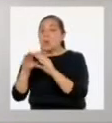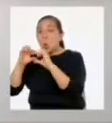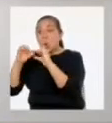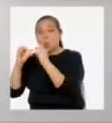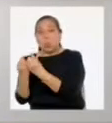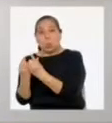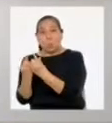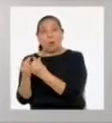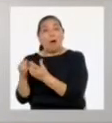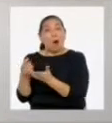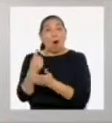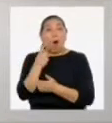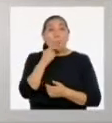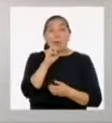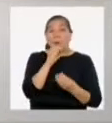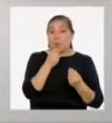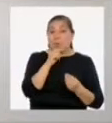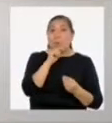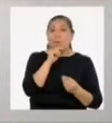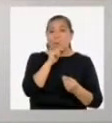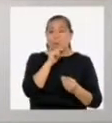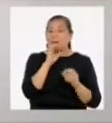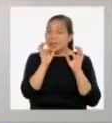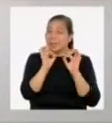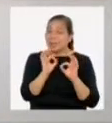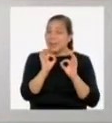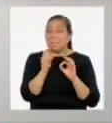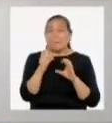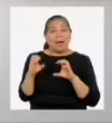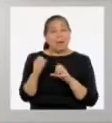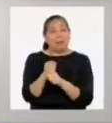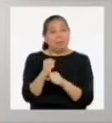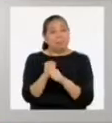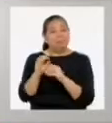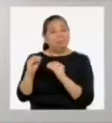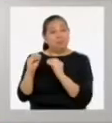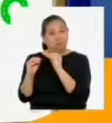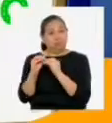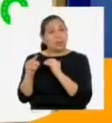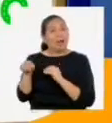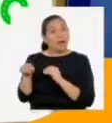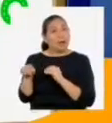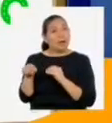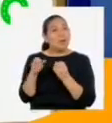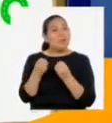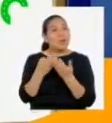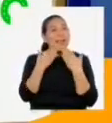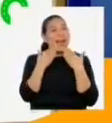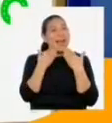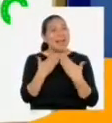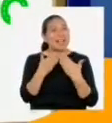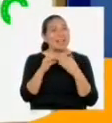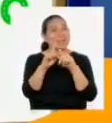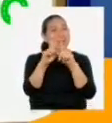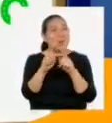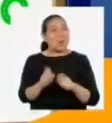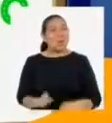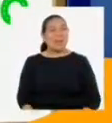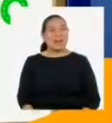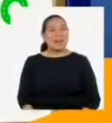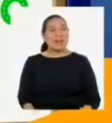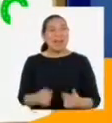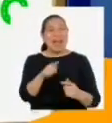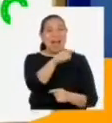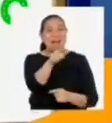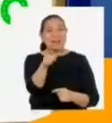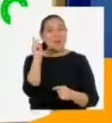familias enteras y tanto hombres como mujeres se dedicaron a estas actividades. Muchas gracias por sus preguntas y